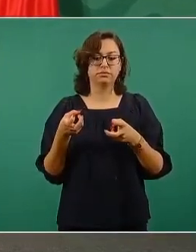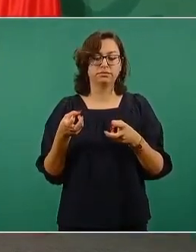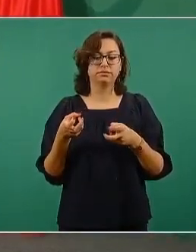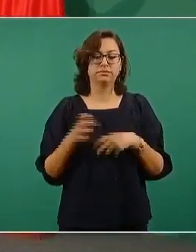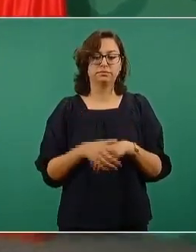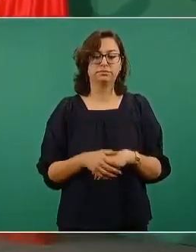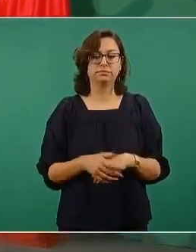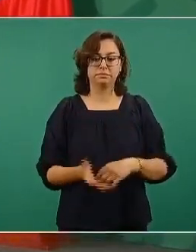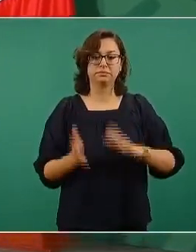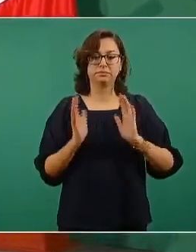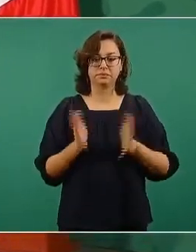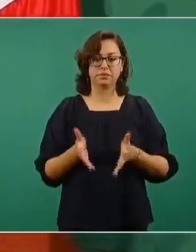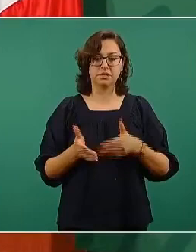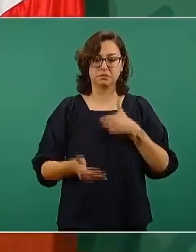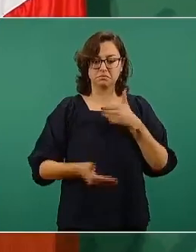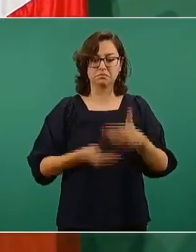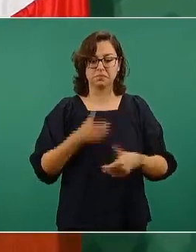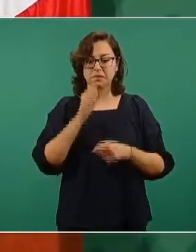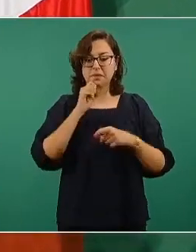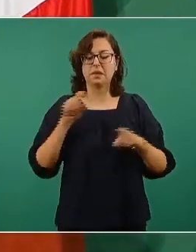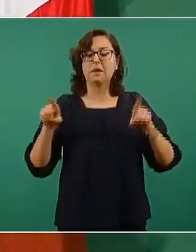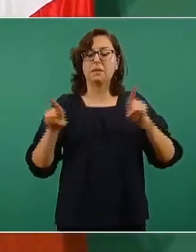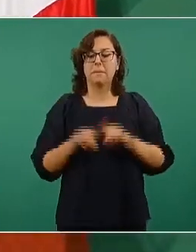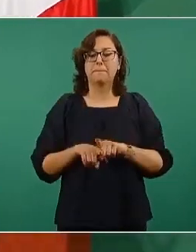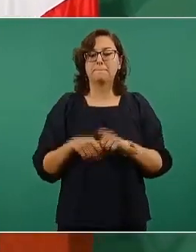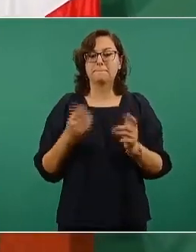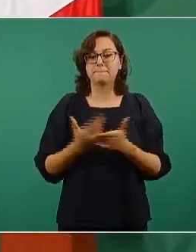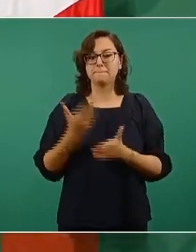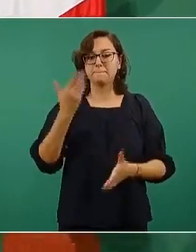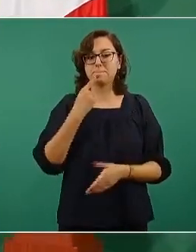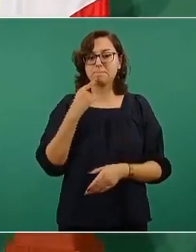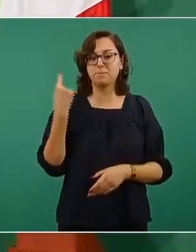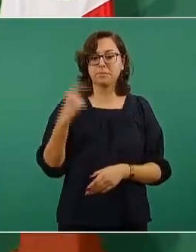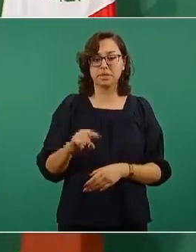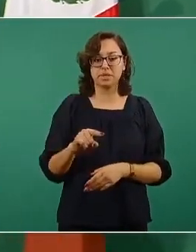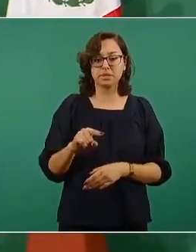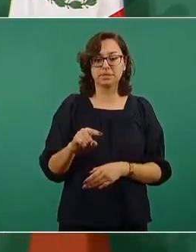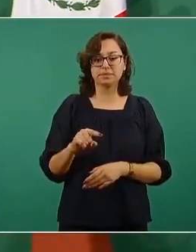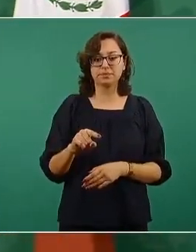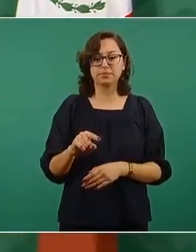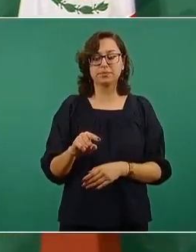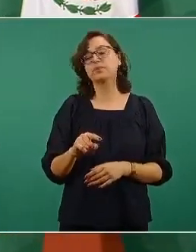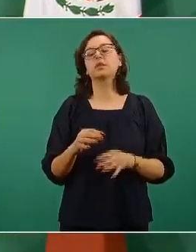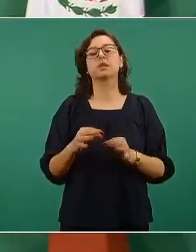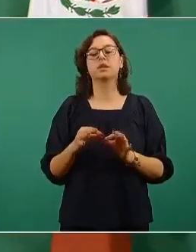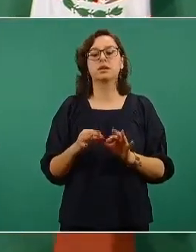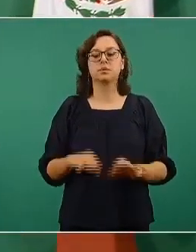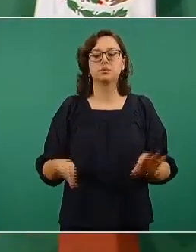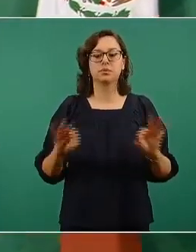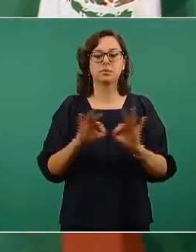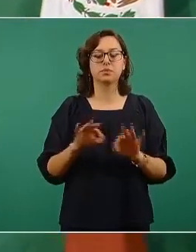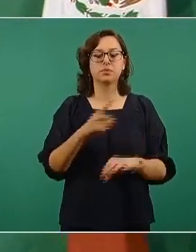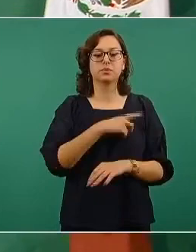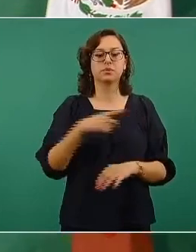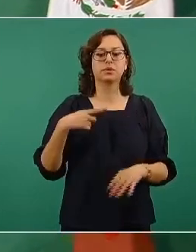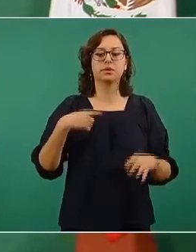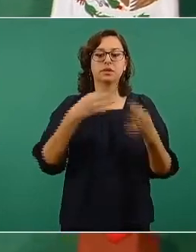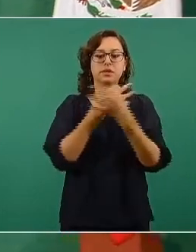y ya se está procediendo legalmente. Es importante que se